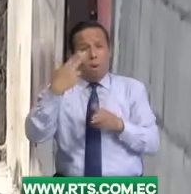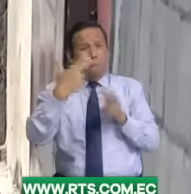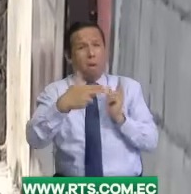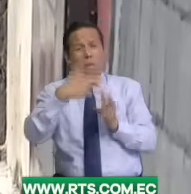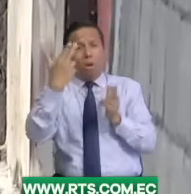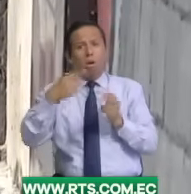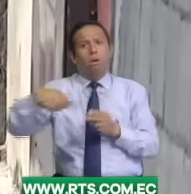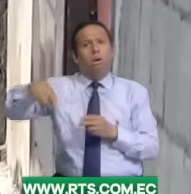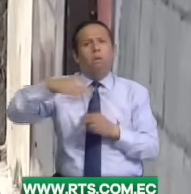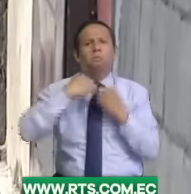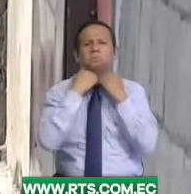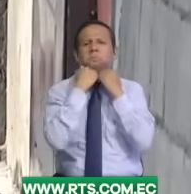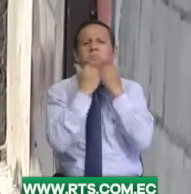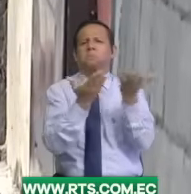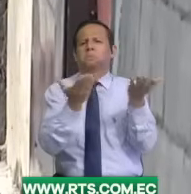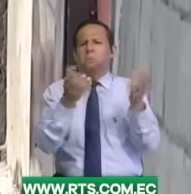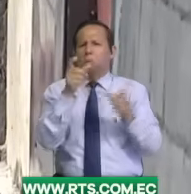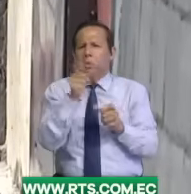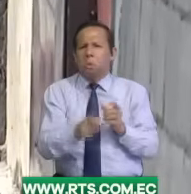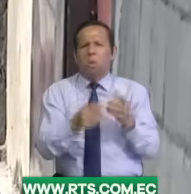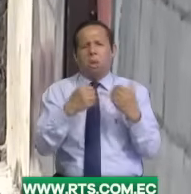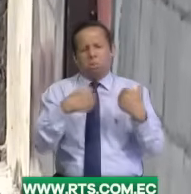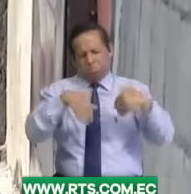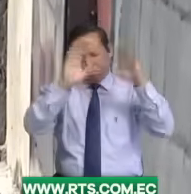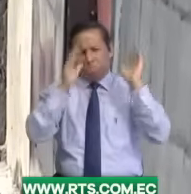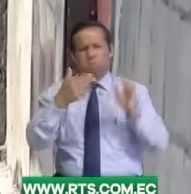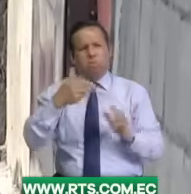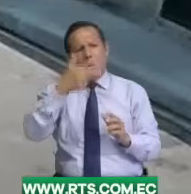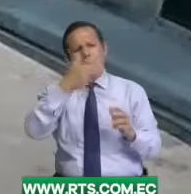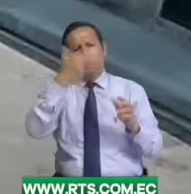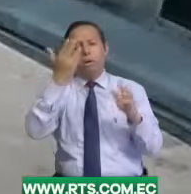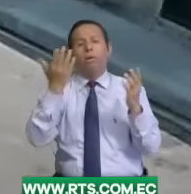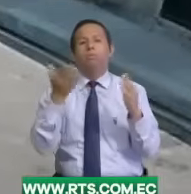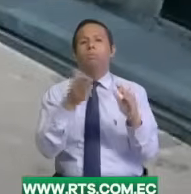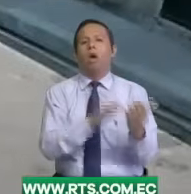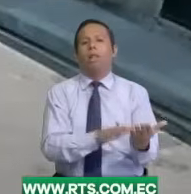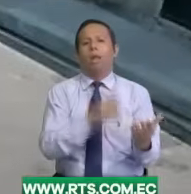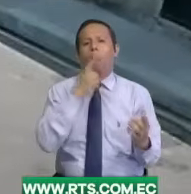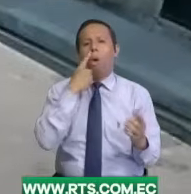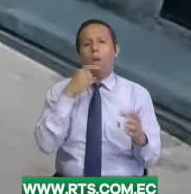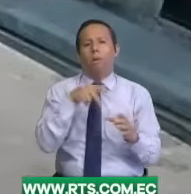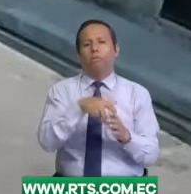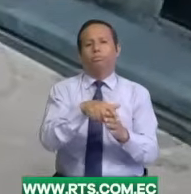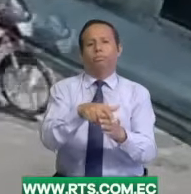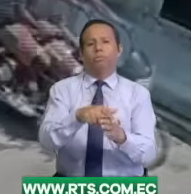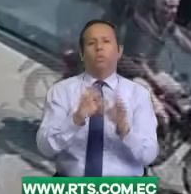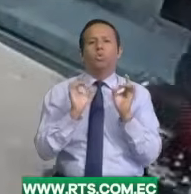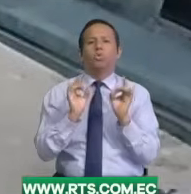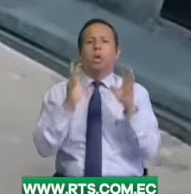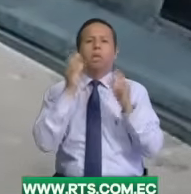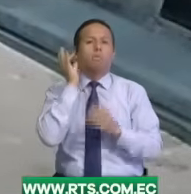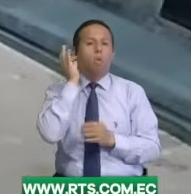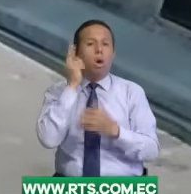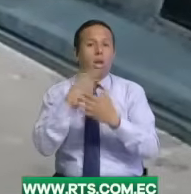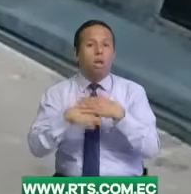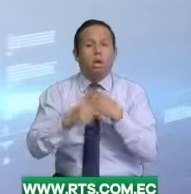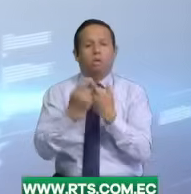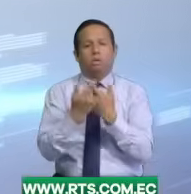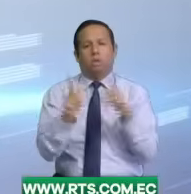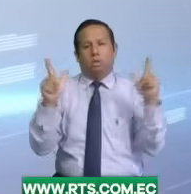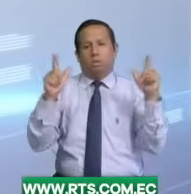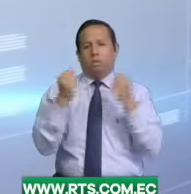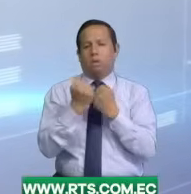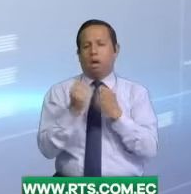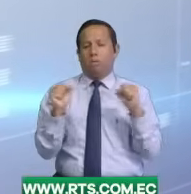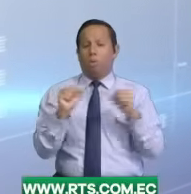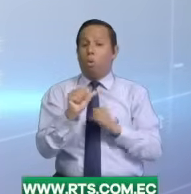les importó cometer el crimen estando una menor de edad en el lugar. Afortunadamente salieron ilesas de este ataque. Sin embargo, otra ciudadana